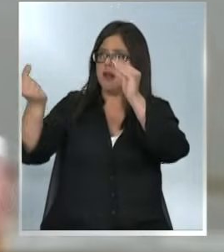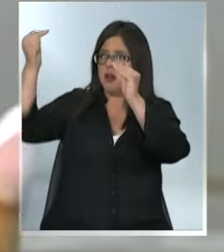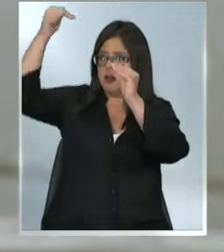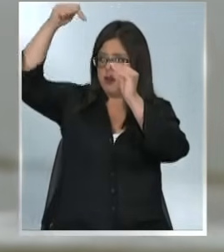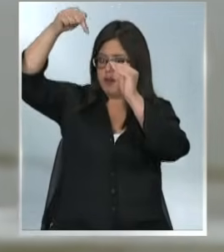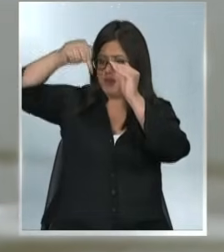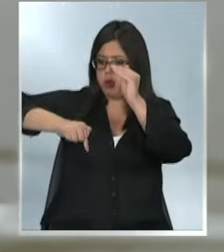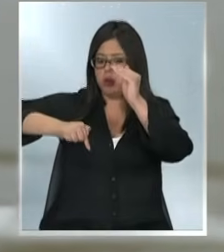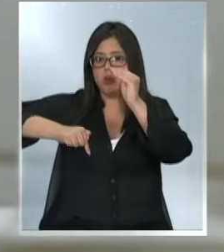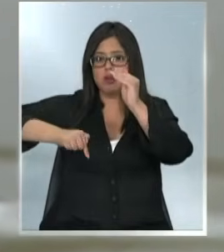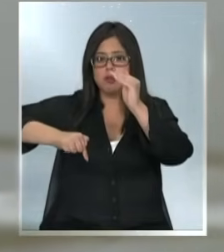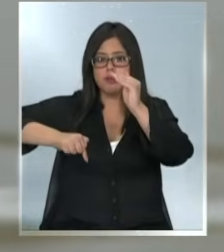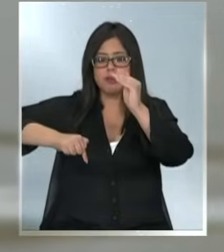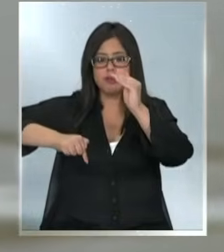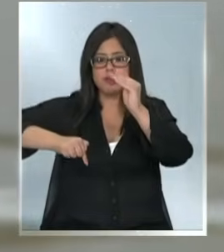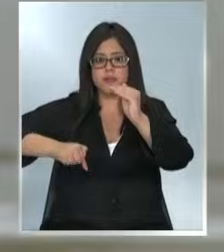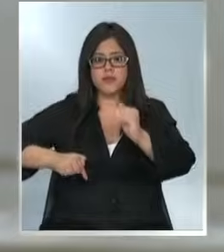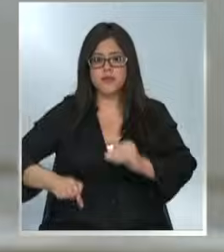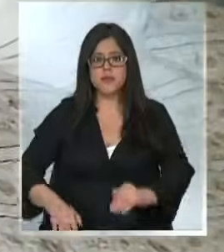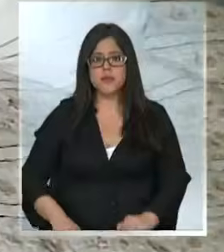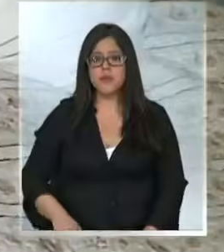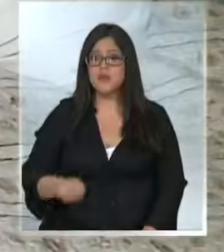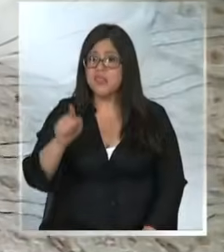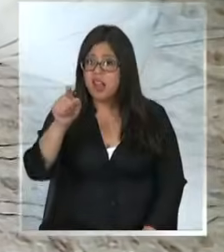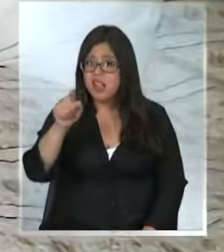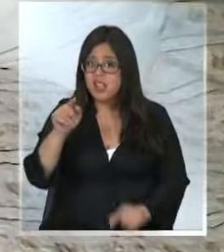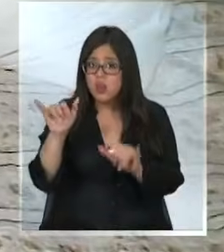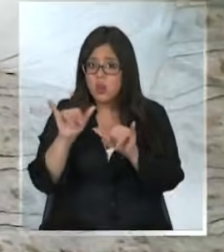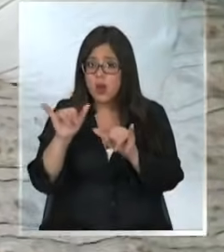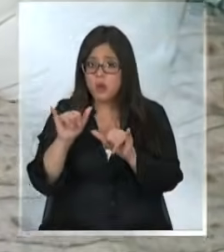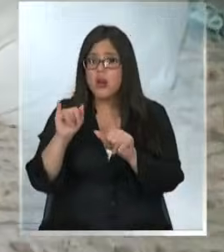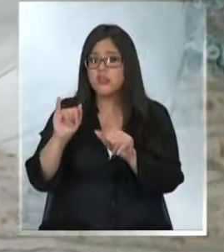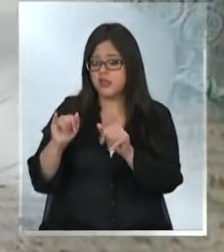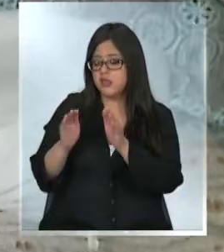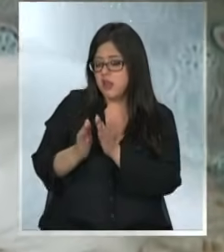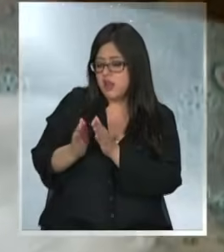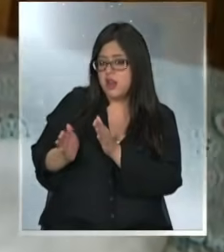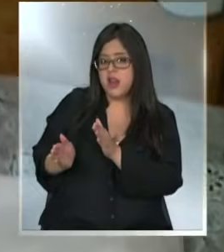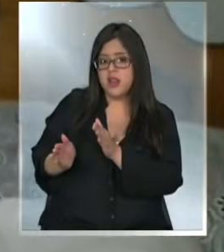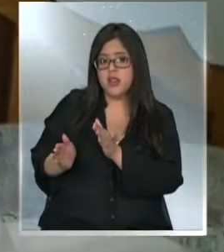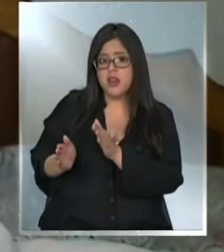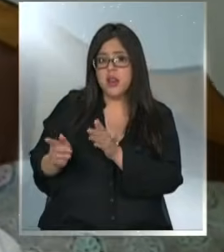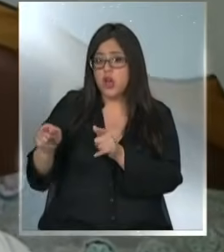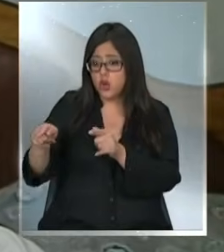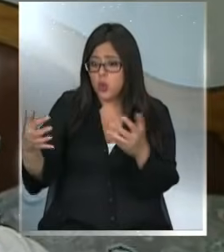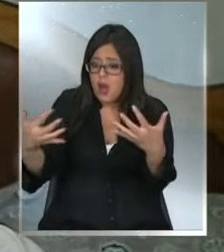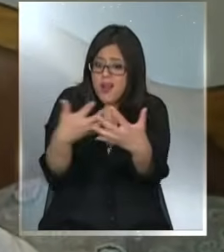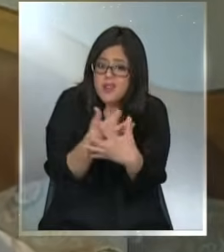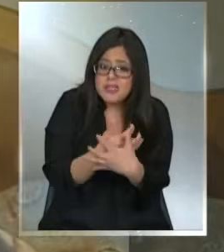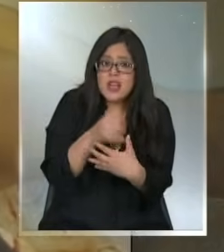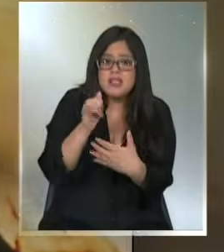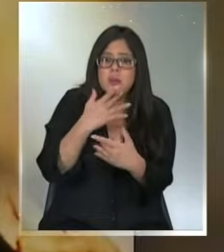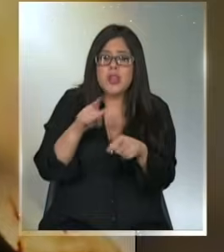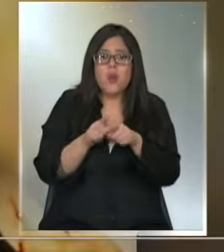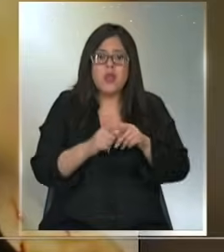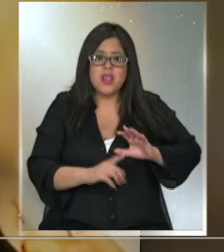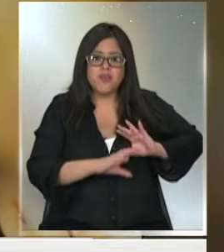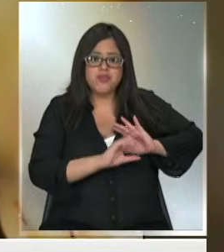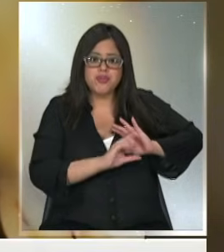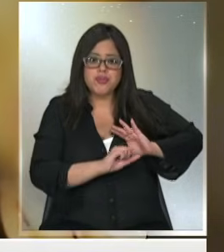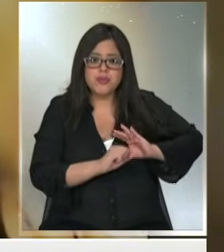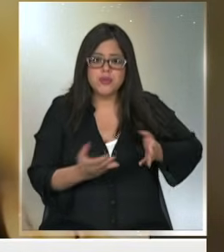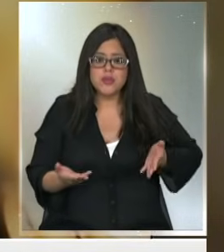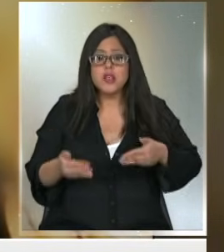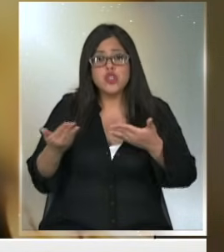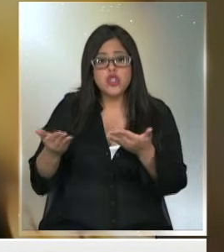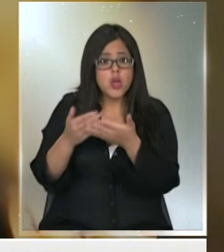directamente... Ahí estaba Baltasar, tú estabas... Sí, estaba a la orilla. Tú dices que lo tenías abrazado, ¿no? Sí, porque estaba tomando pecho. O sea,